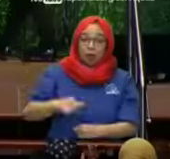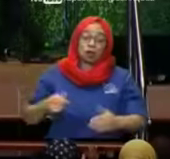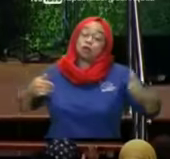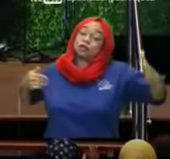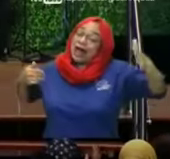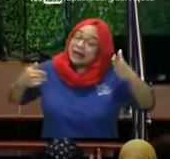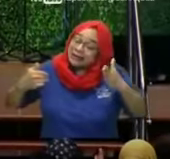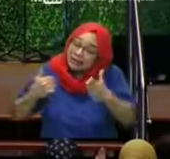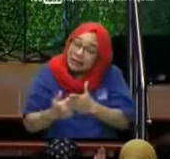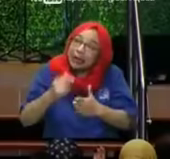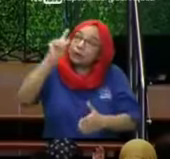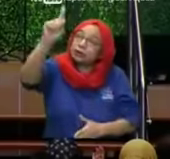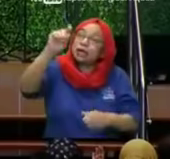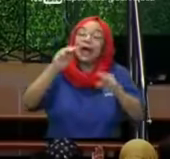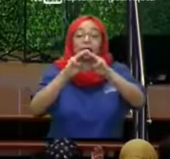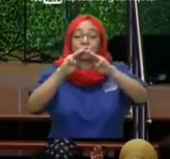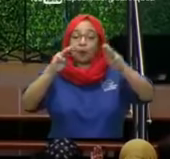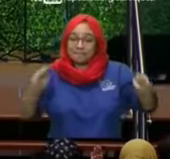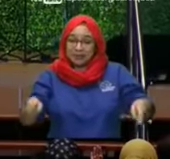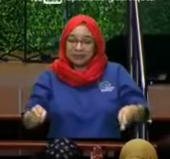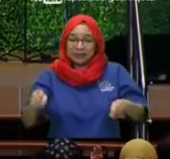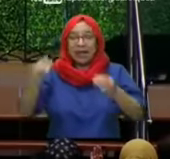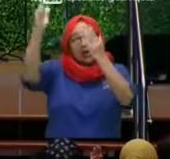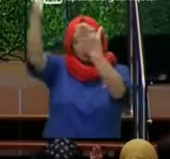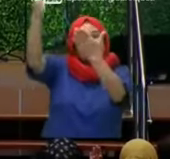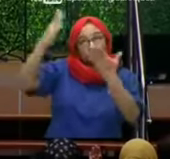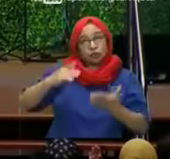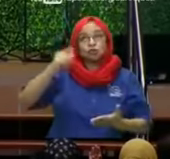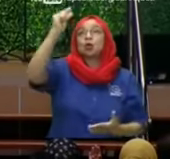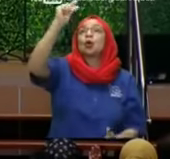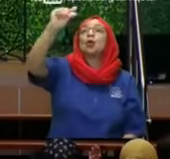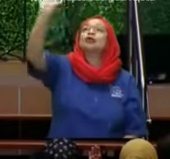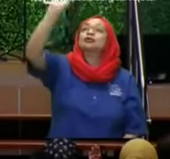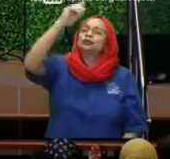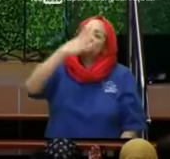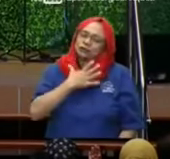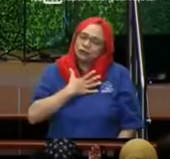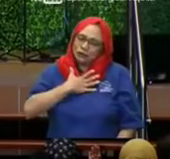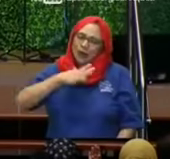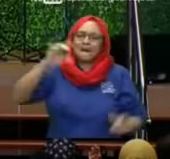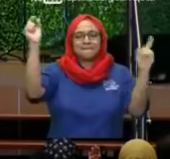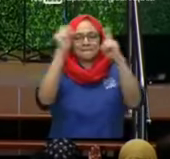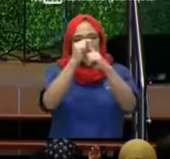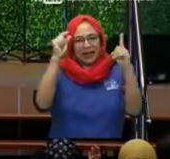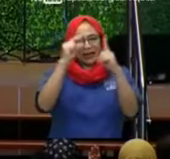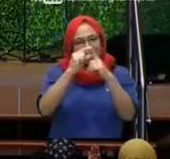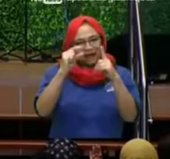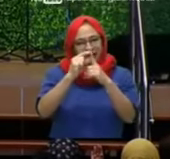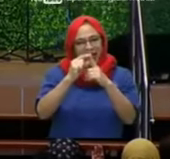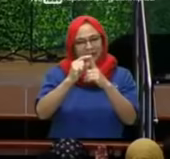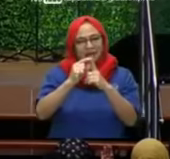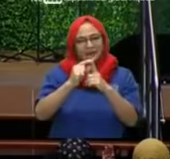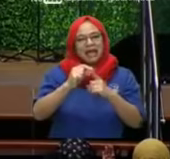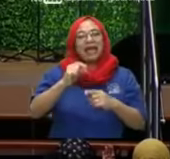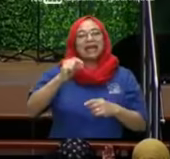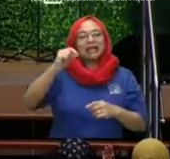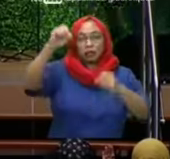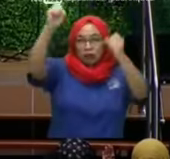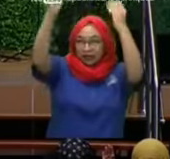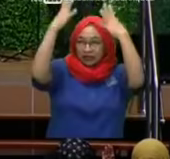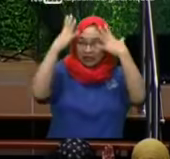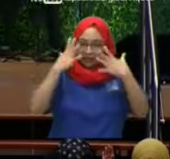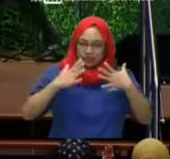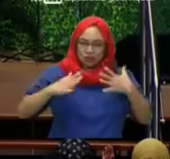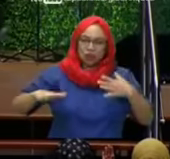acercándonos a tu mesa para que nos des tu unción, tu palabra, tu revelación, Señor, que tu palabra venga